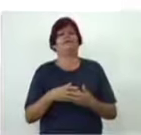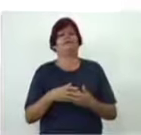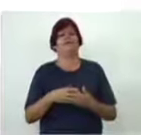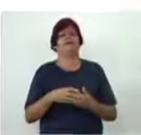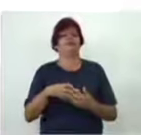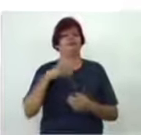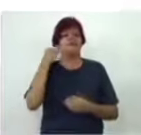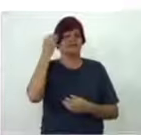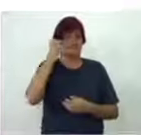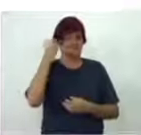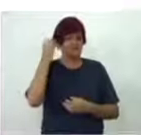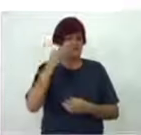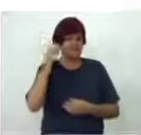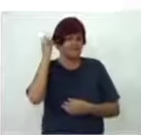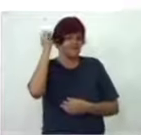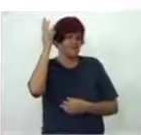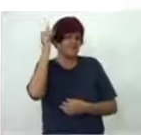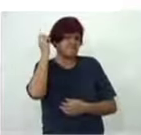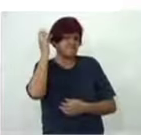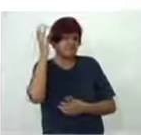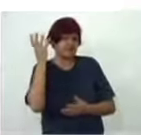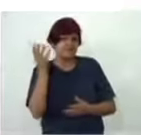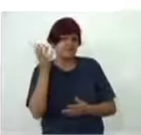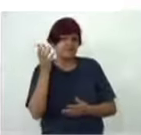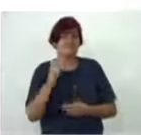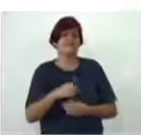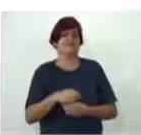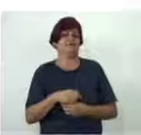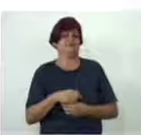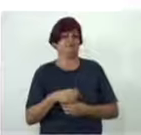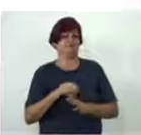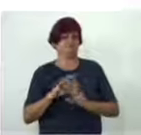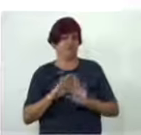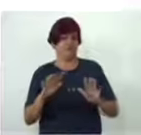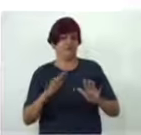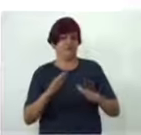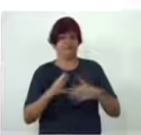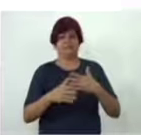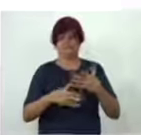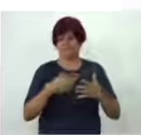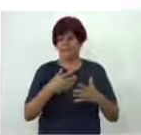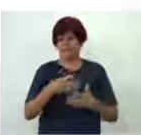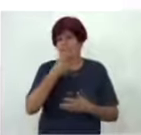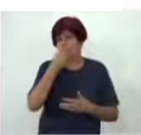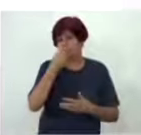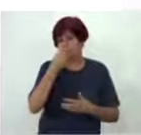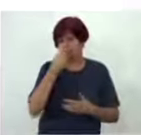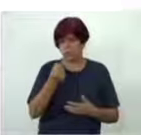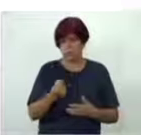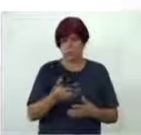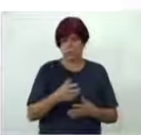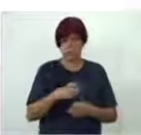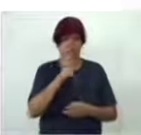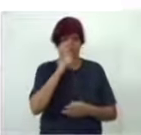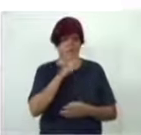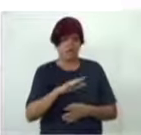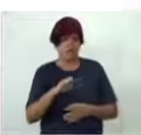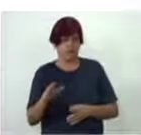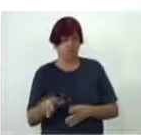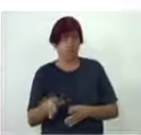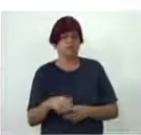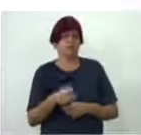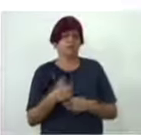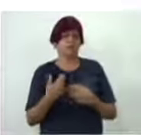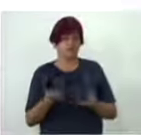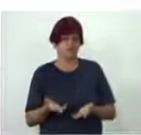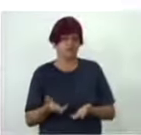ustedes su creatividad. Y entonces, cuando las actividades resultan atractivas y se corresponden con sus